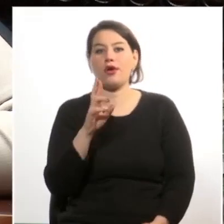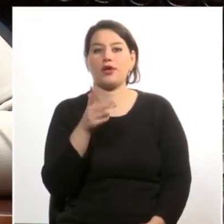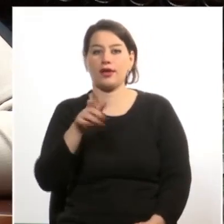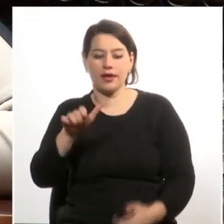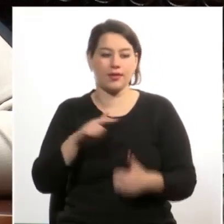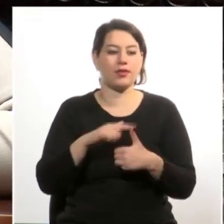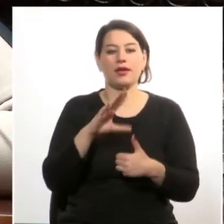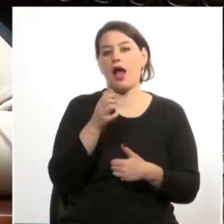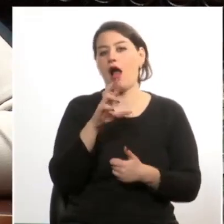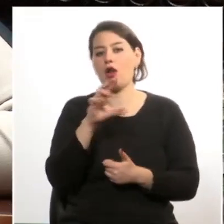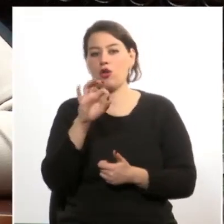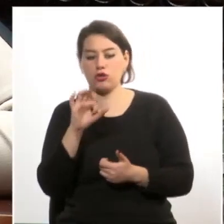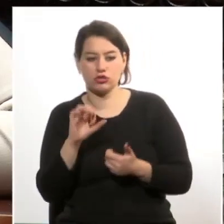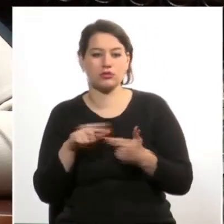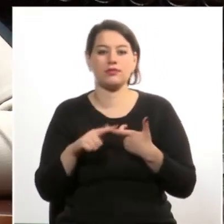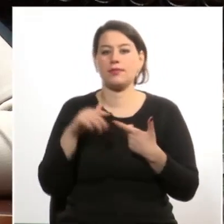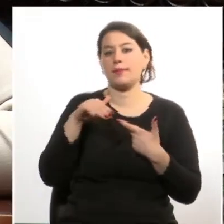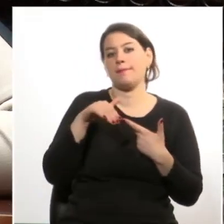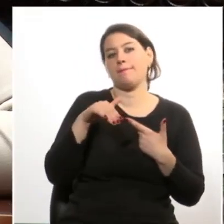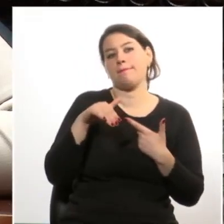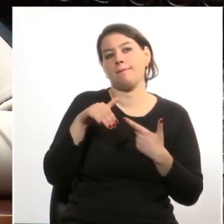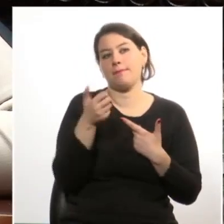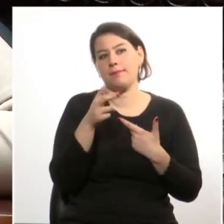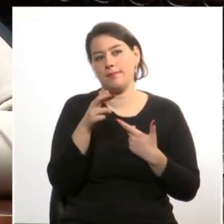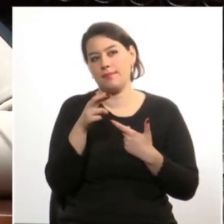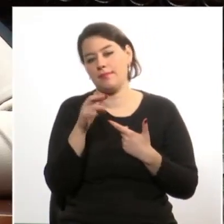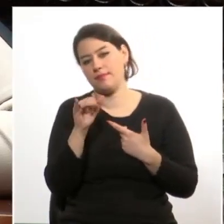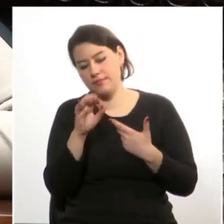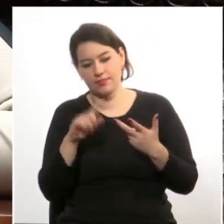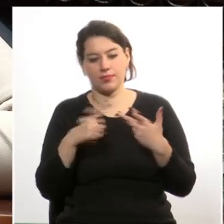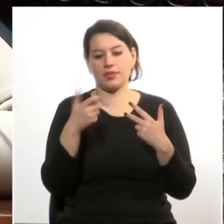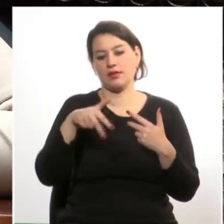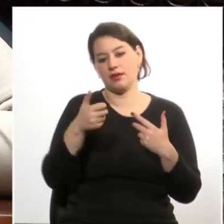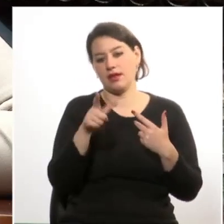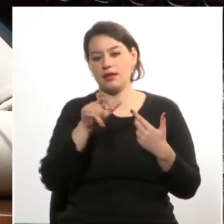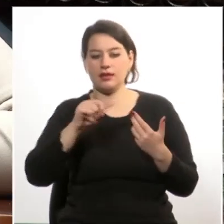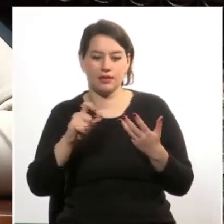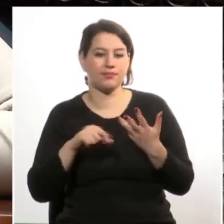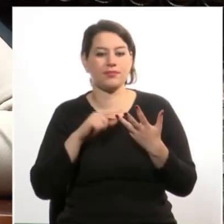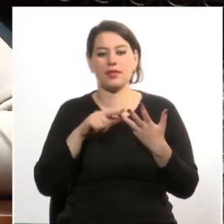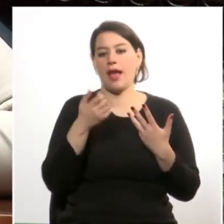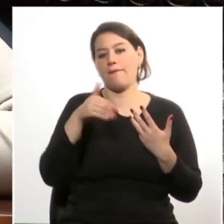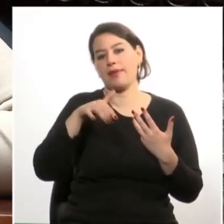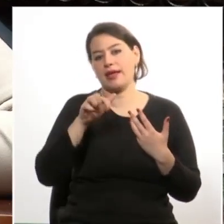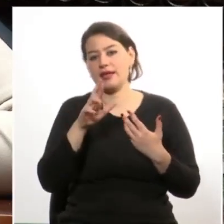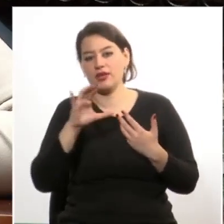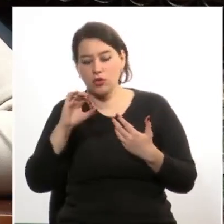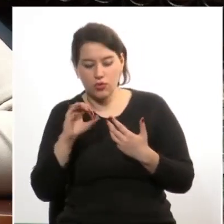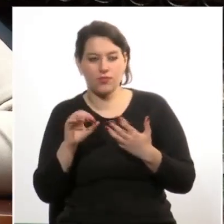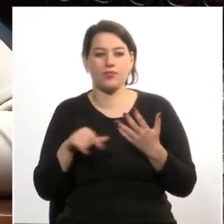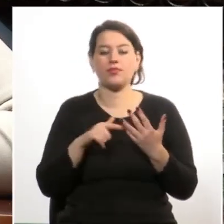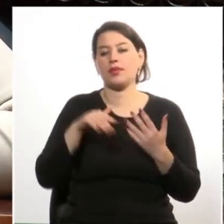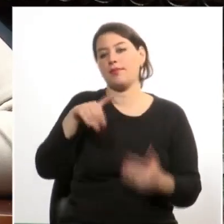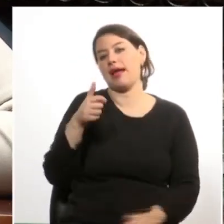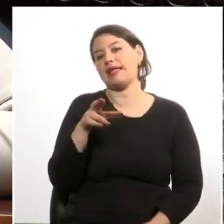Carlos Gómez Aedo, Mario Llana Picardo, Analía Piñeirúa, Américo Pla Rodríguez,